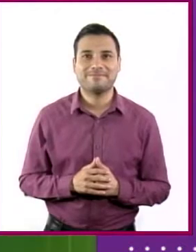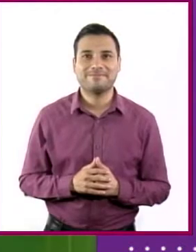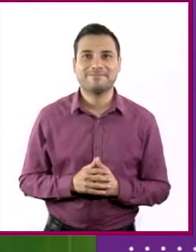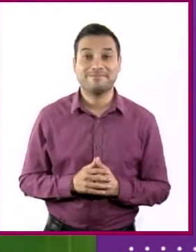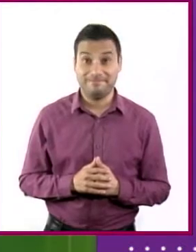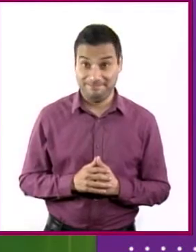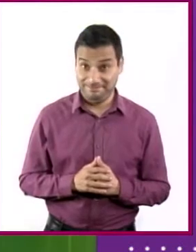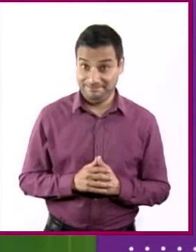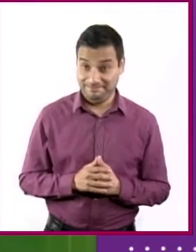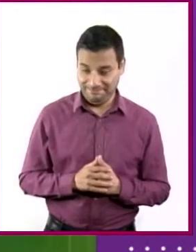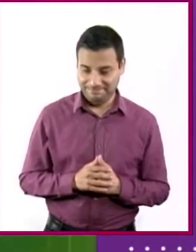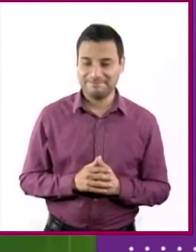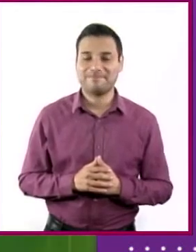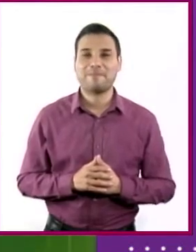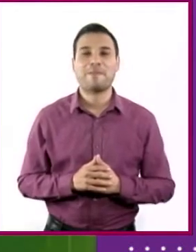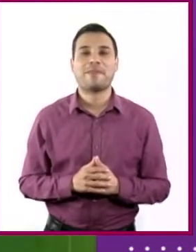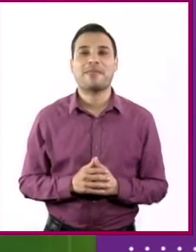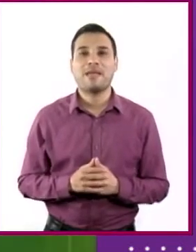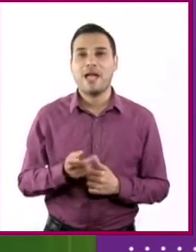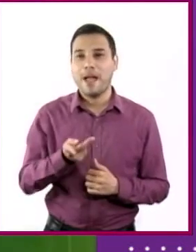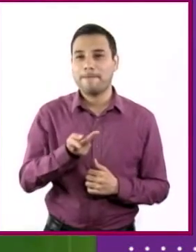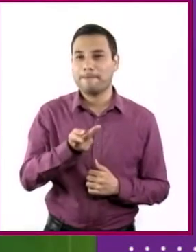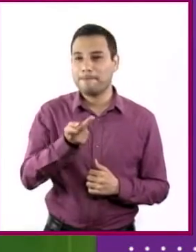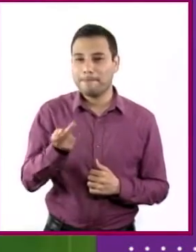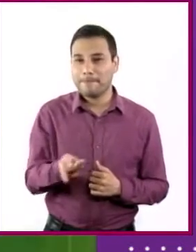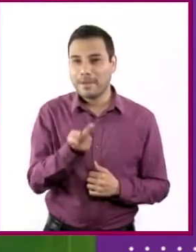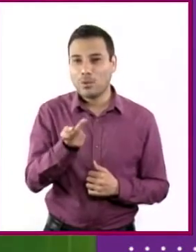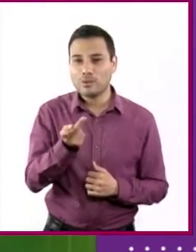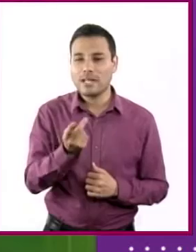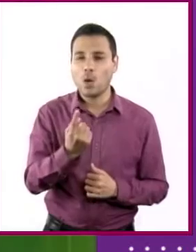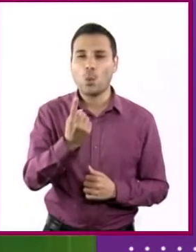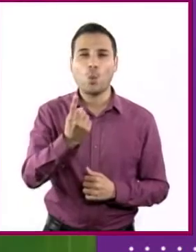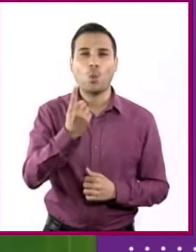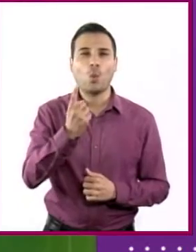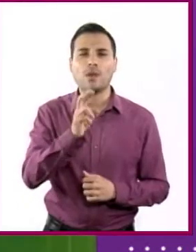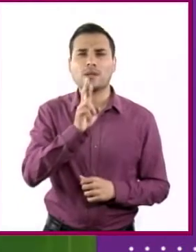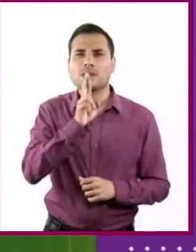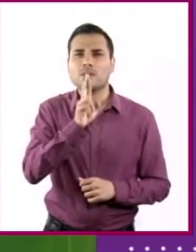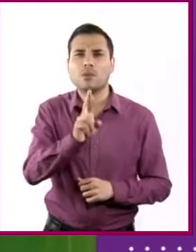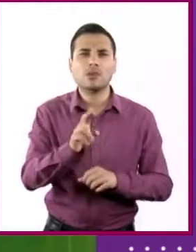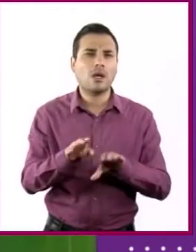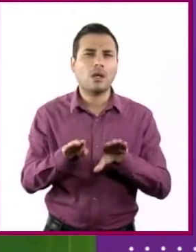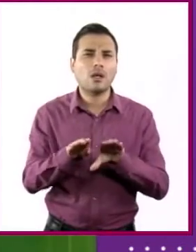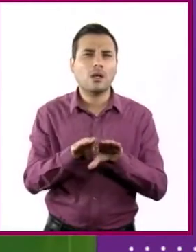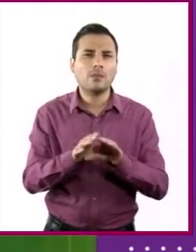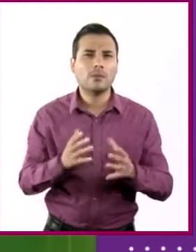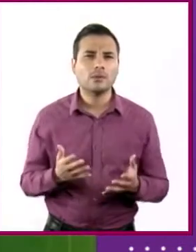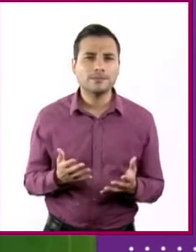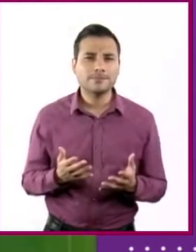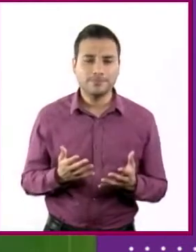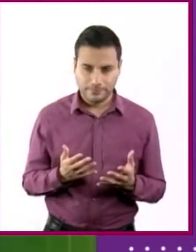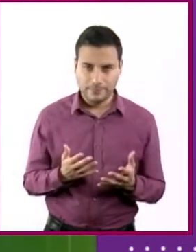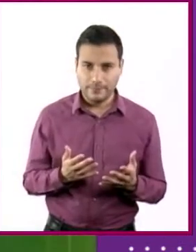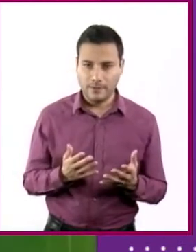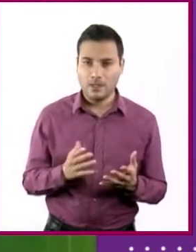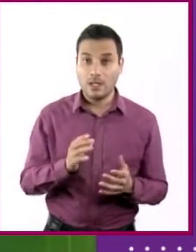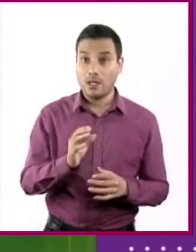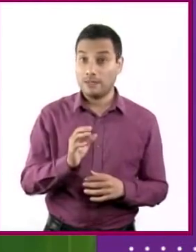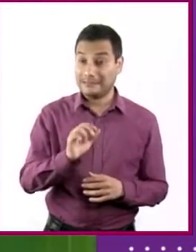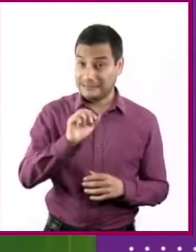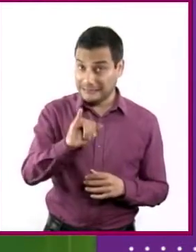Y no lo olvides. Una pregunta que utiliza could se responde de la siguiente manera. De forma